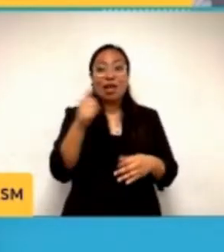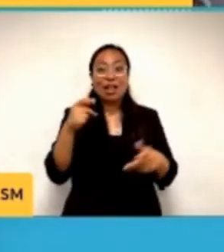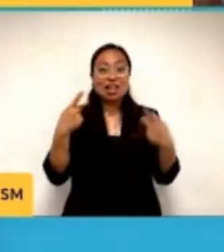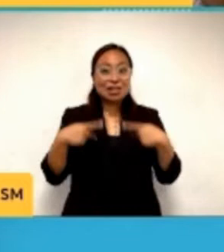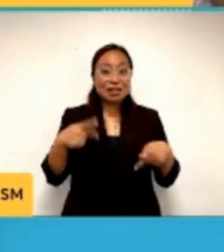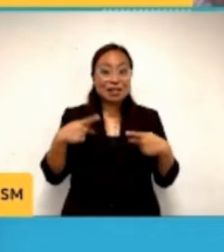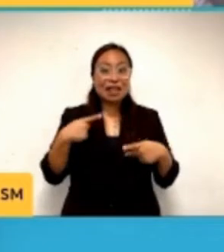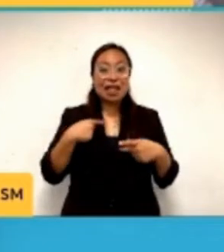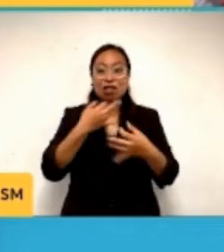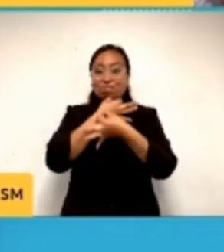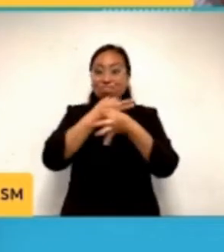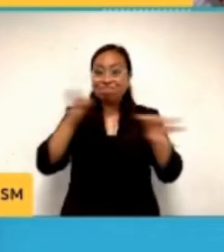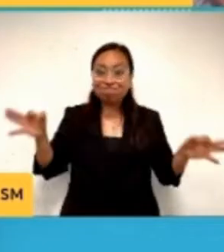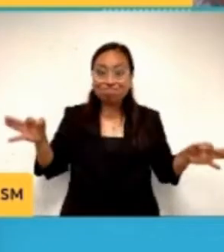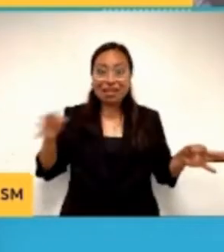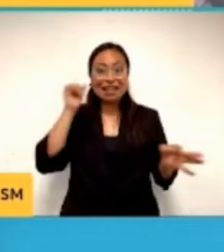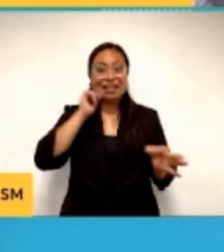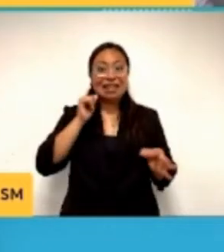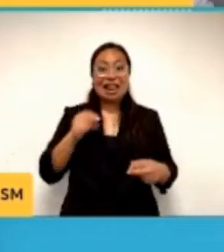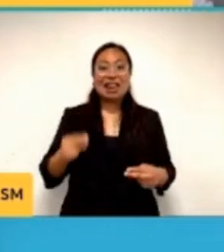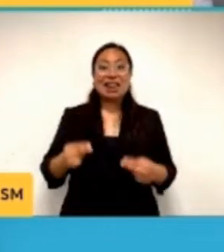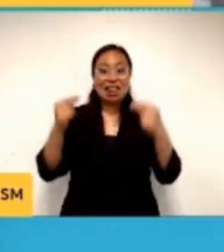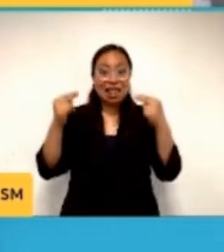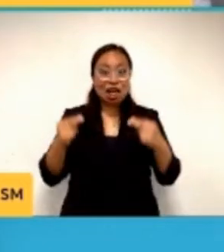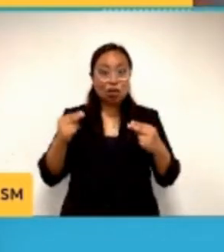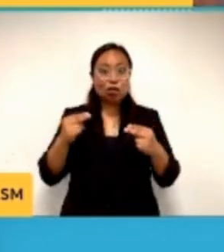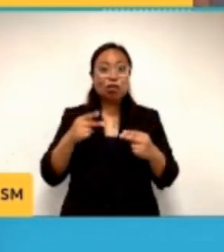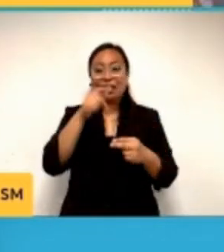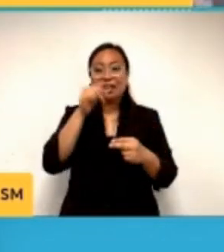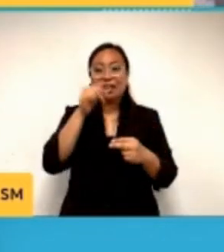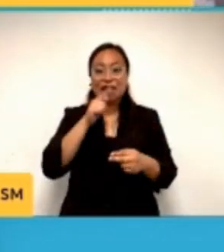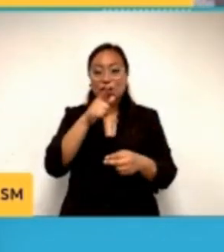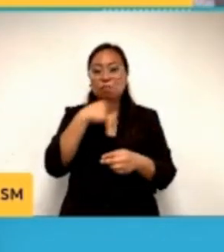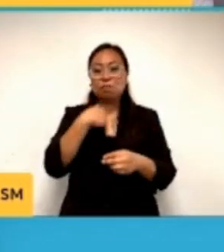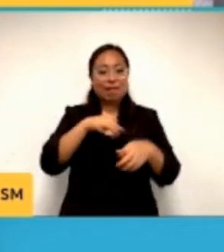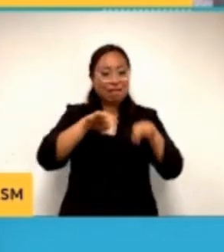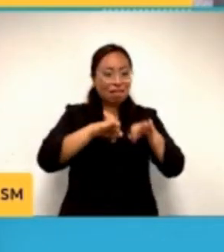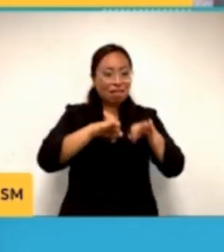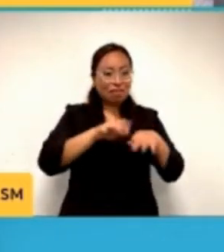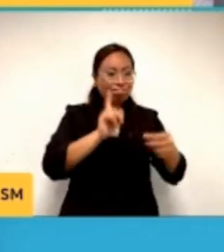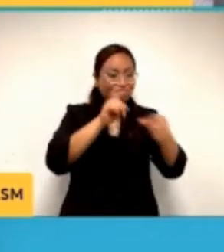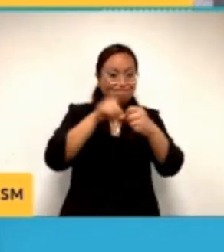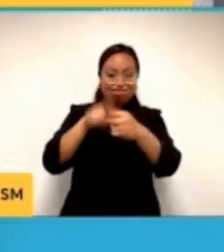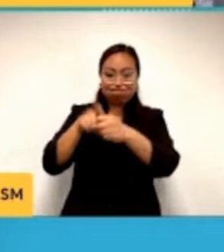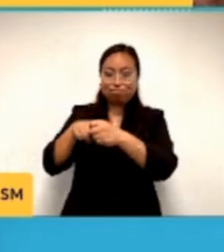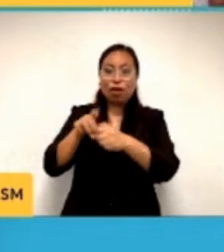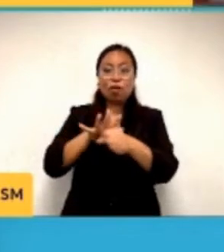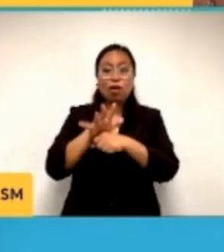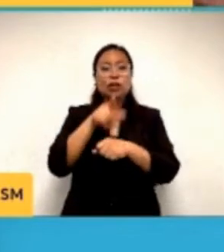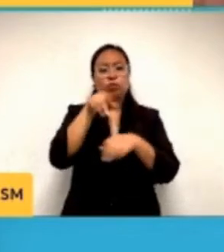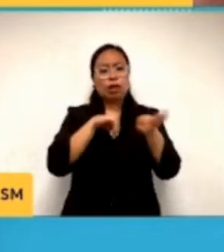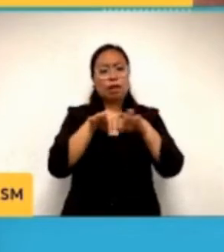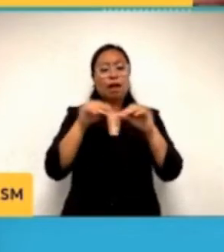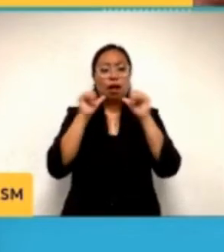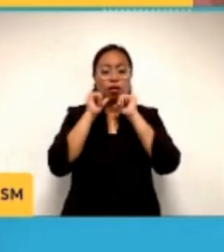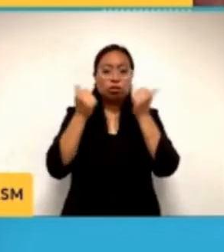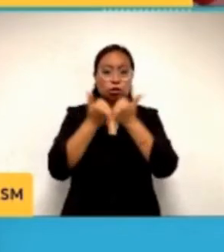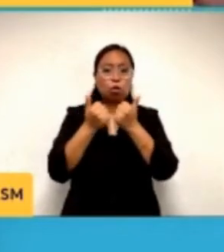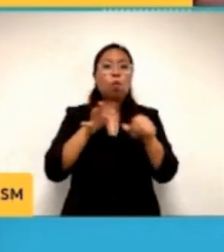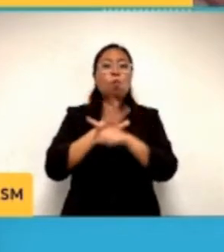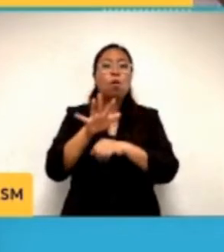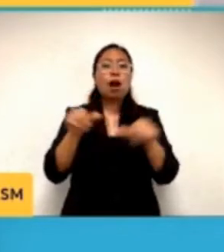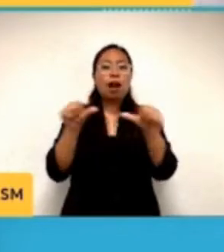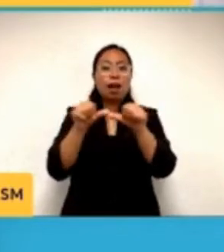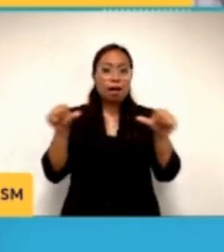estás, la empresa, las empresas con las que trabajas o si actualmente trabajas en una organización, en qué área, en qué industria.